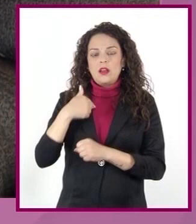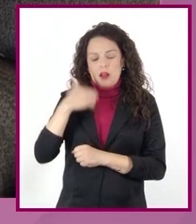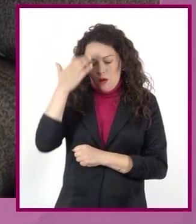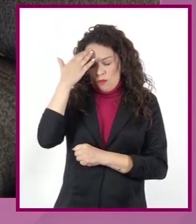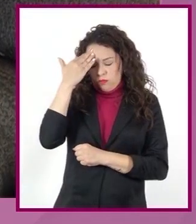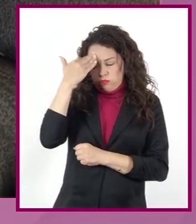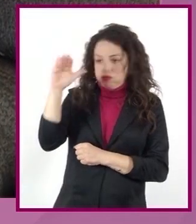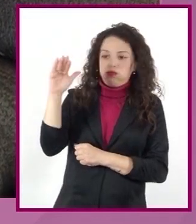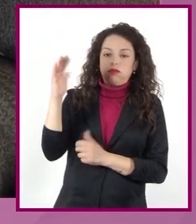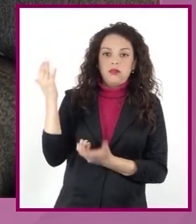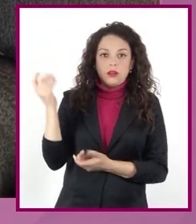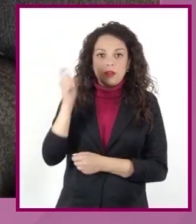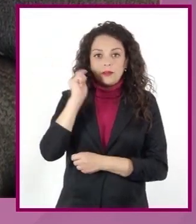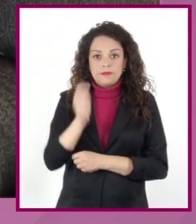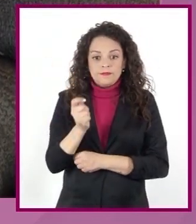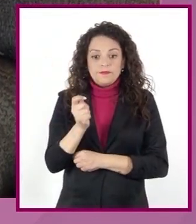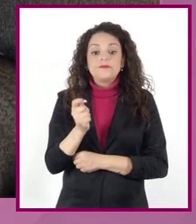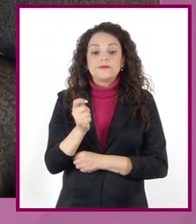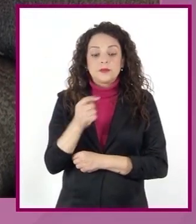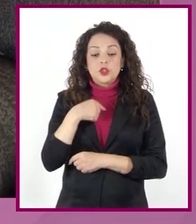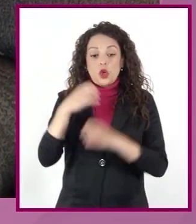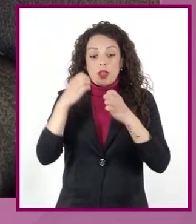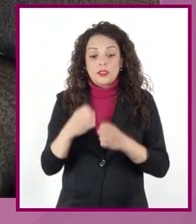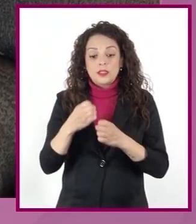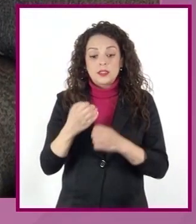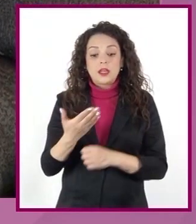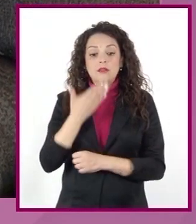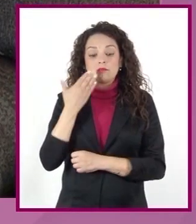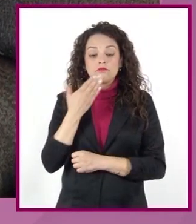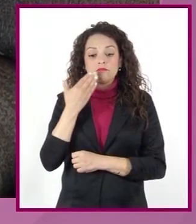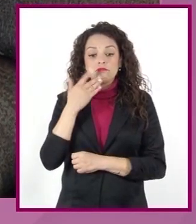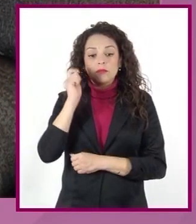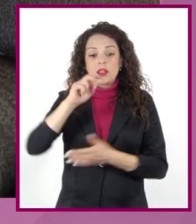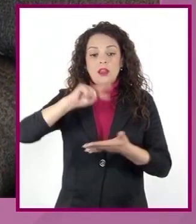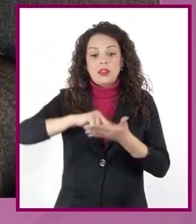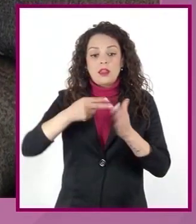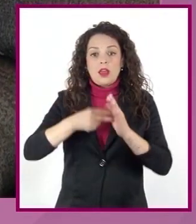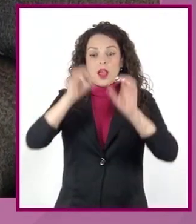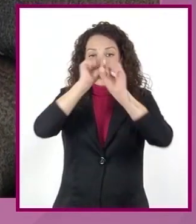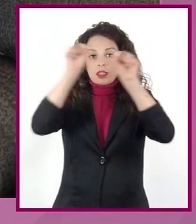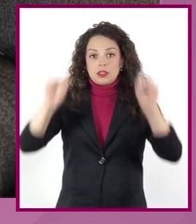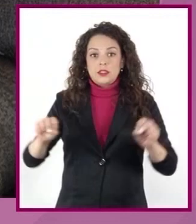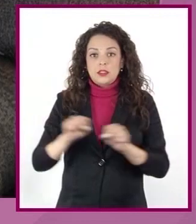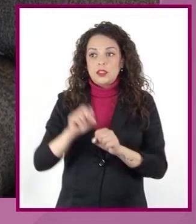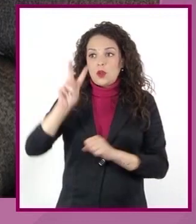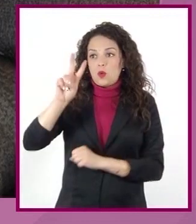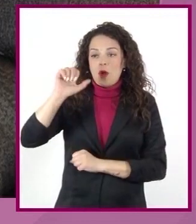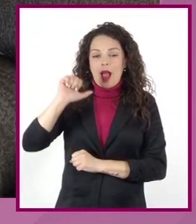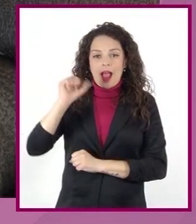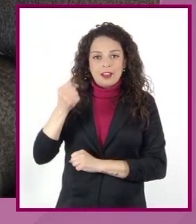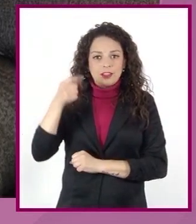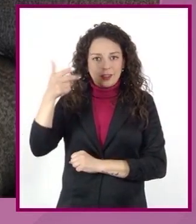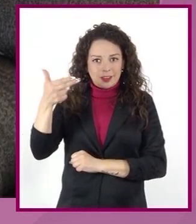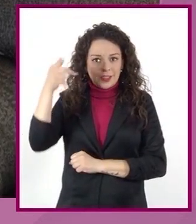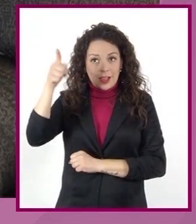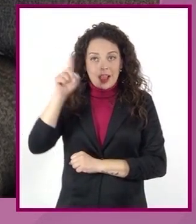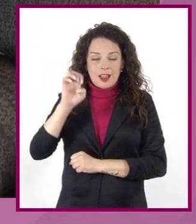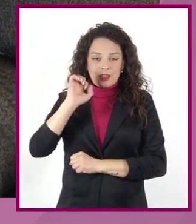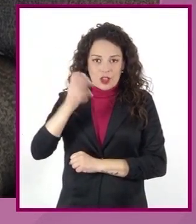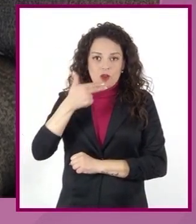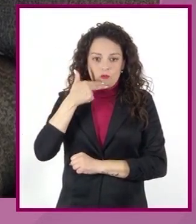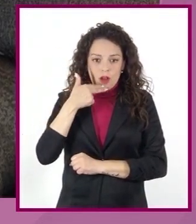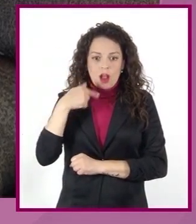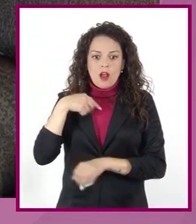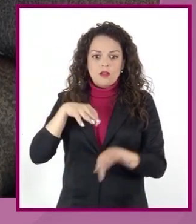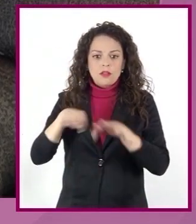vida. En ese entonces me encontraba estudiando la carrera de Ingeniería en Sistemas en la universidad, en la UASH, ahí en Chihuahua. A la par trabajaba como repartidor de comida